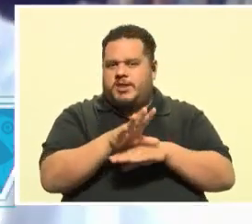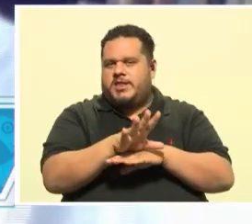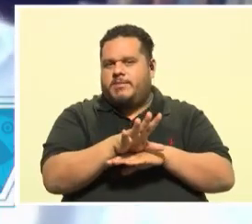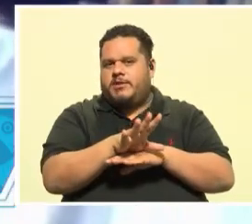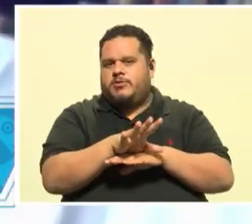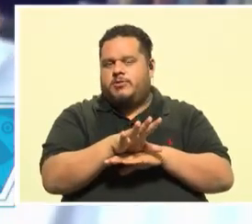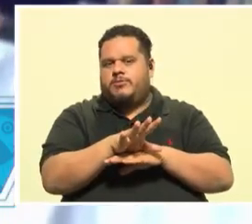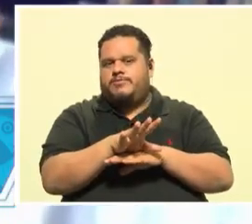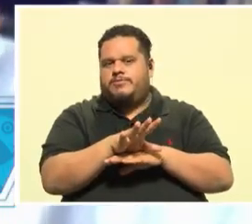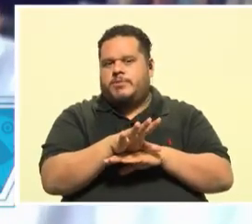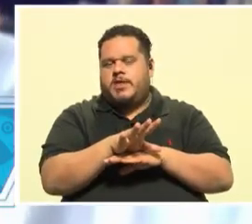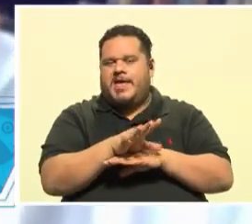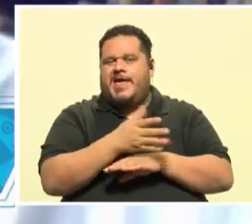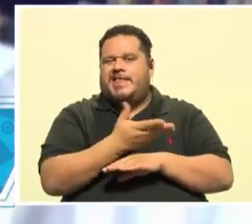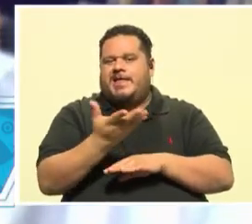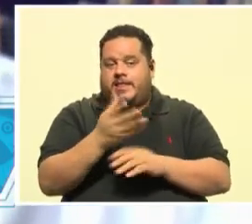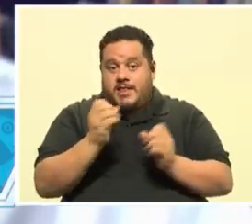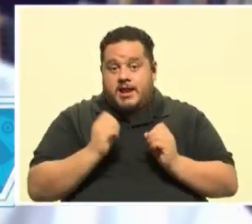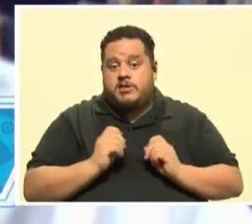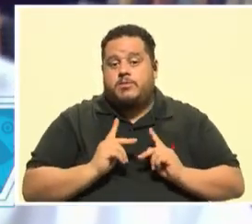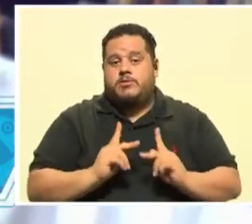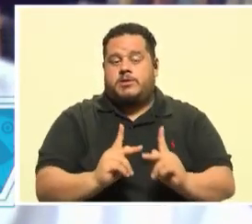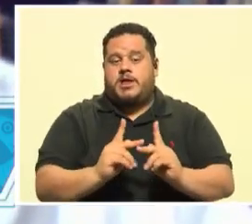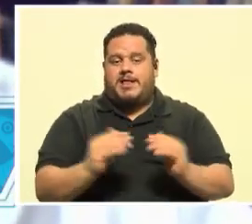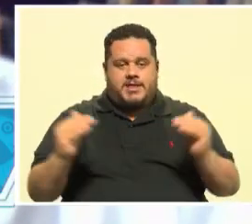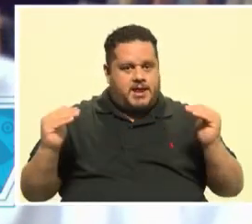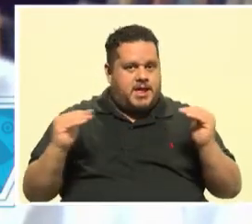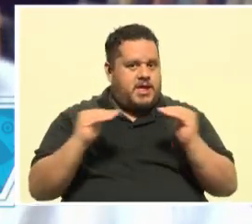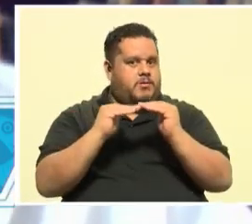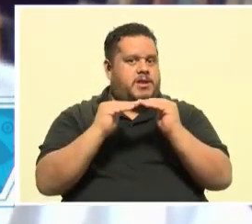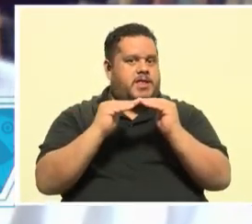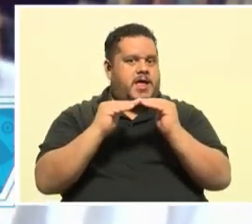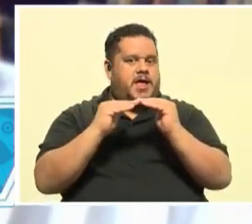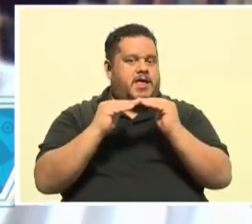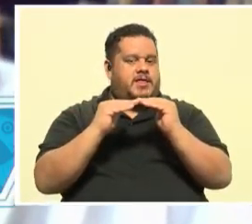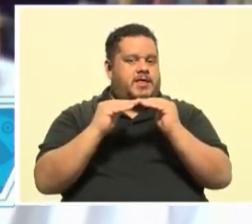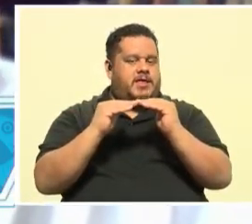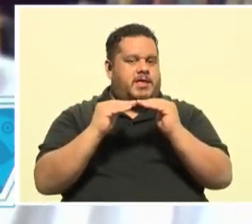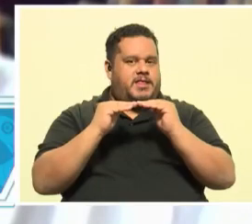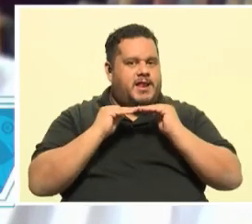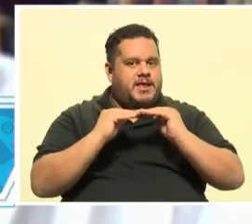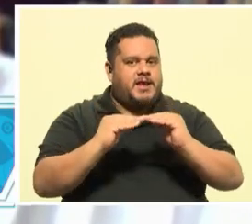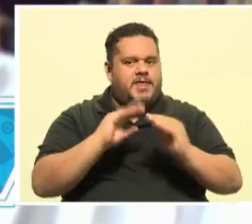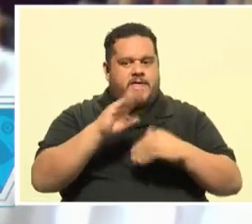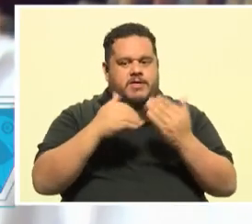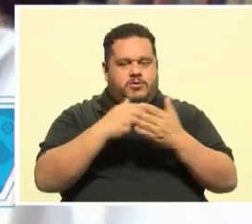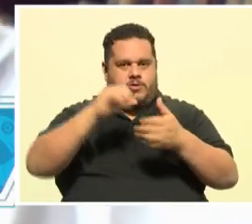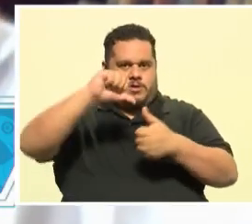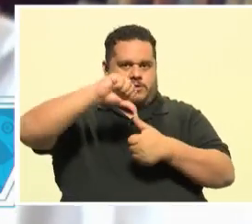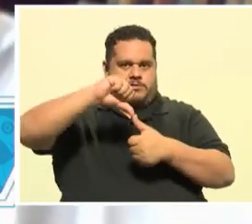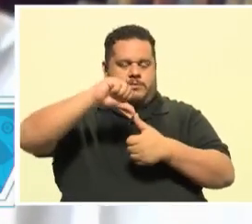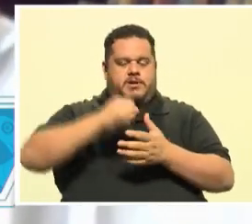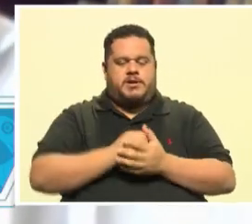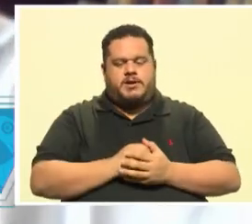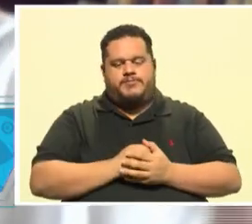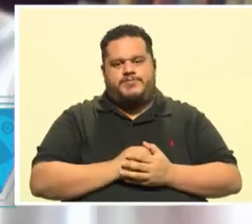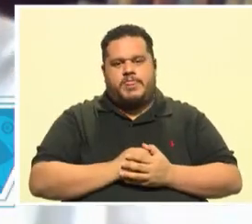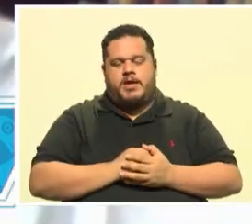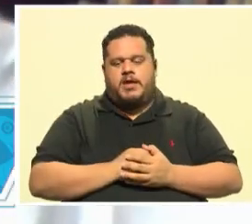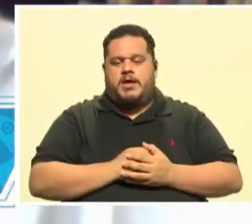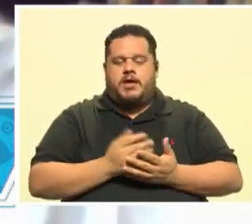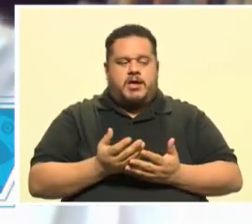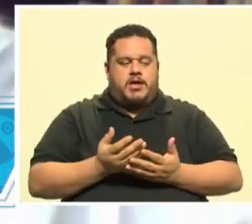violencia criminal, ¿verdad? Y a esa violencia criminal se le suma podríamos decir, una violencia estructural, es decir, no